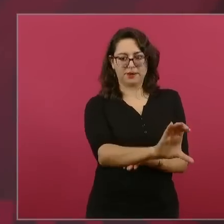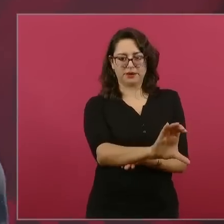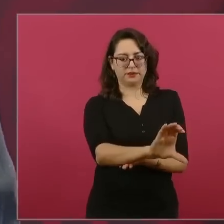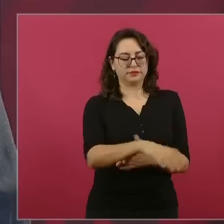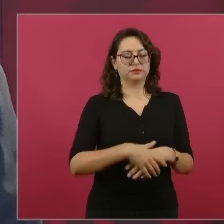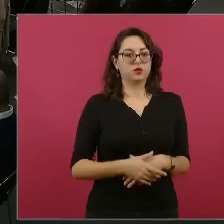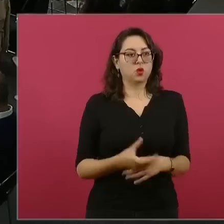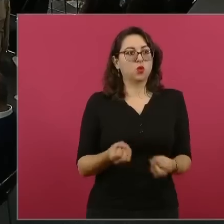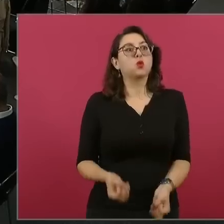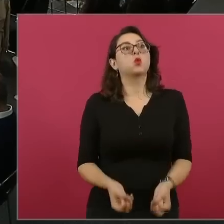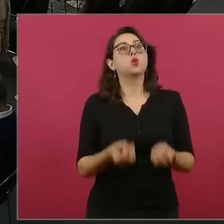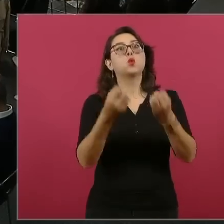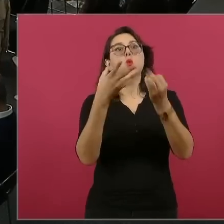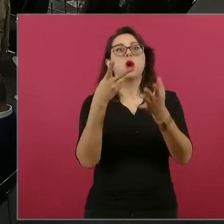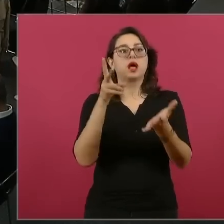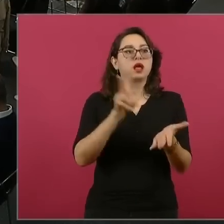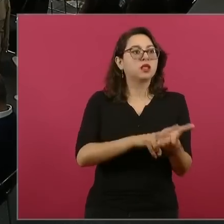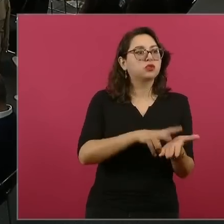Hagamos un avalúo